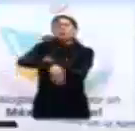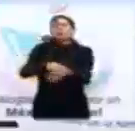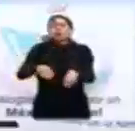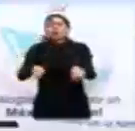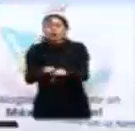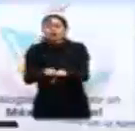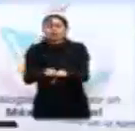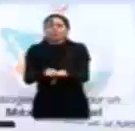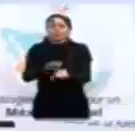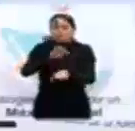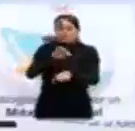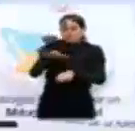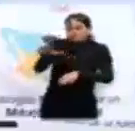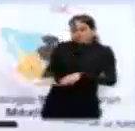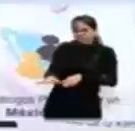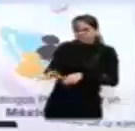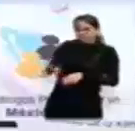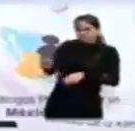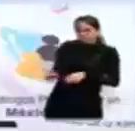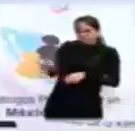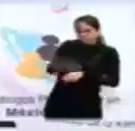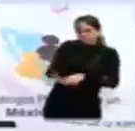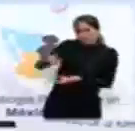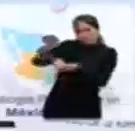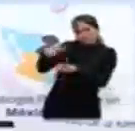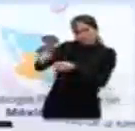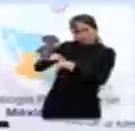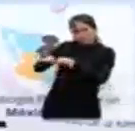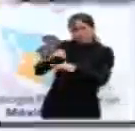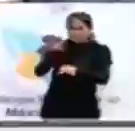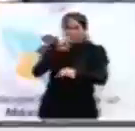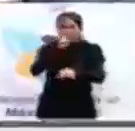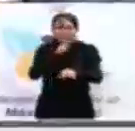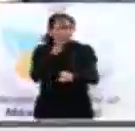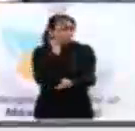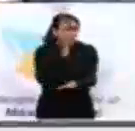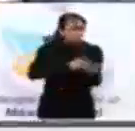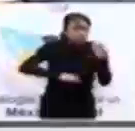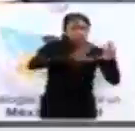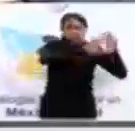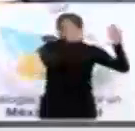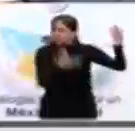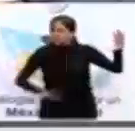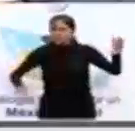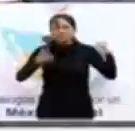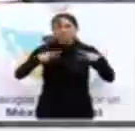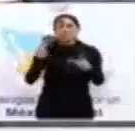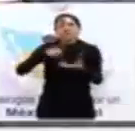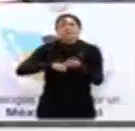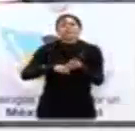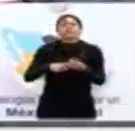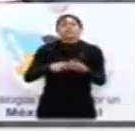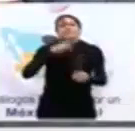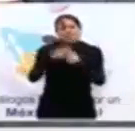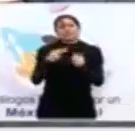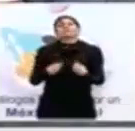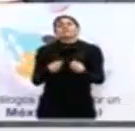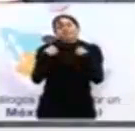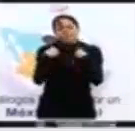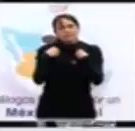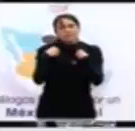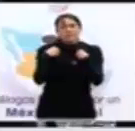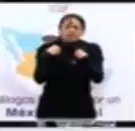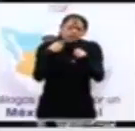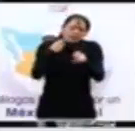ese mundo rural y la sociedad en su conjunto. Esto en Europa, en Estados Unidos y en otros países, incluyéndonos a